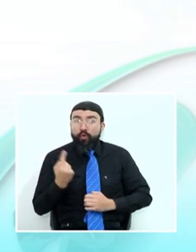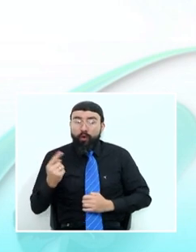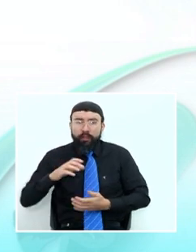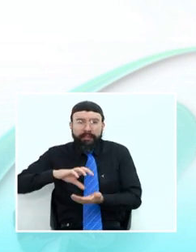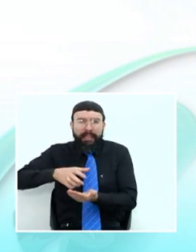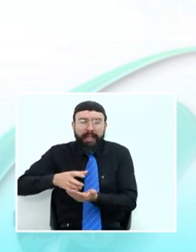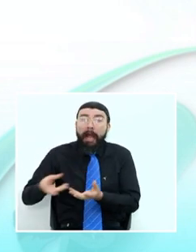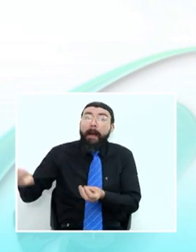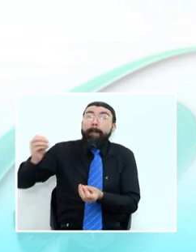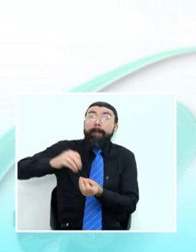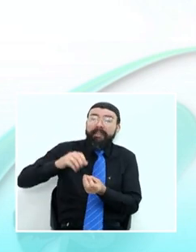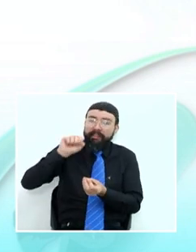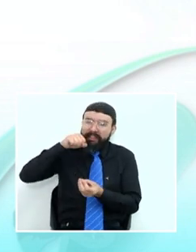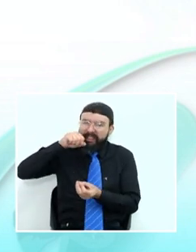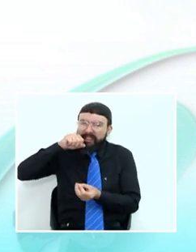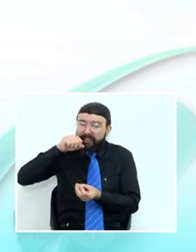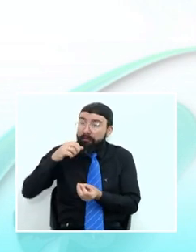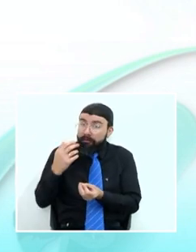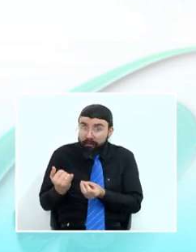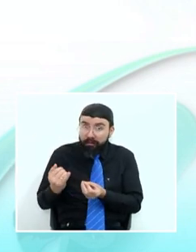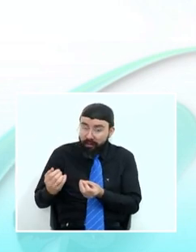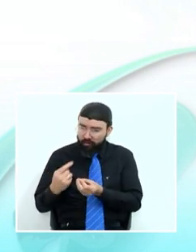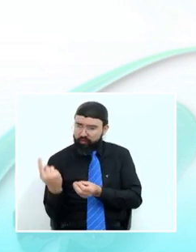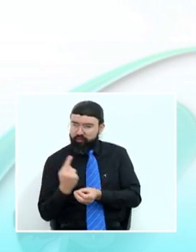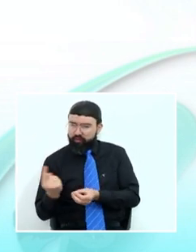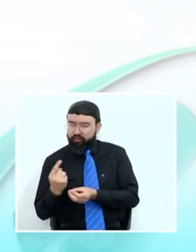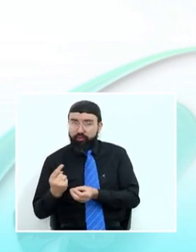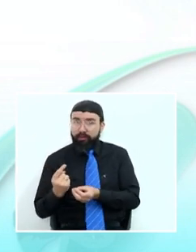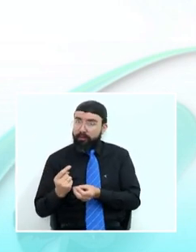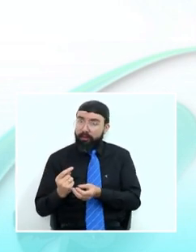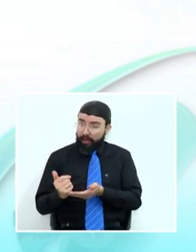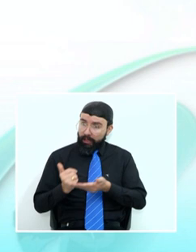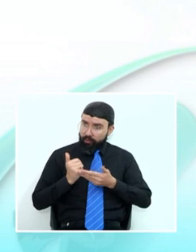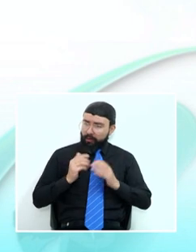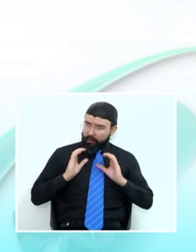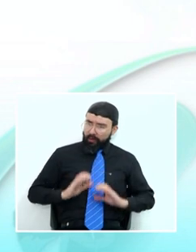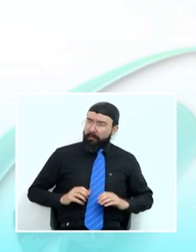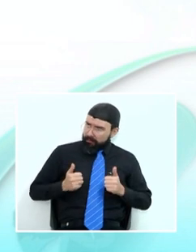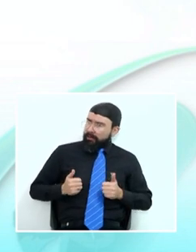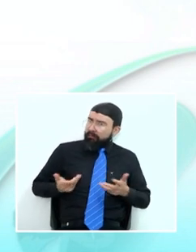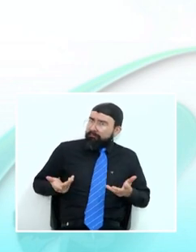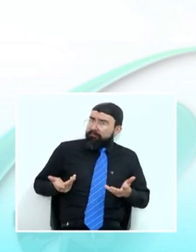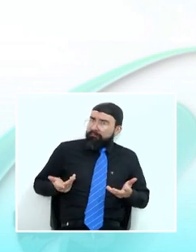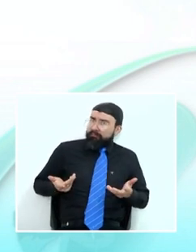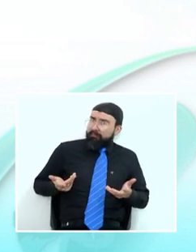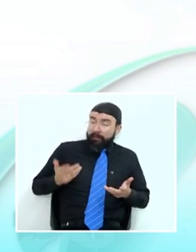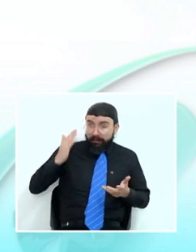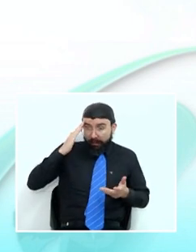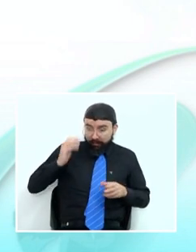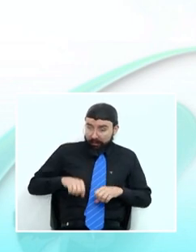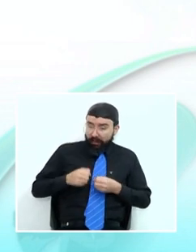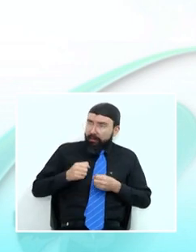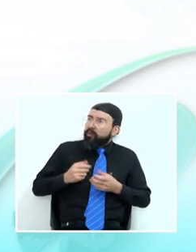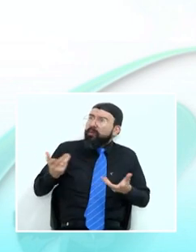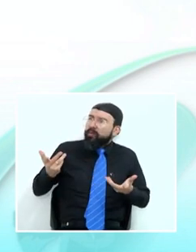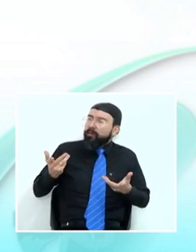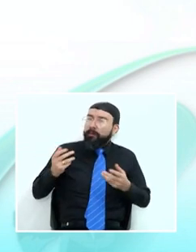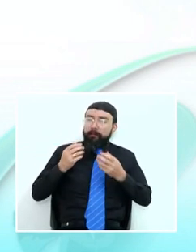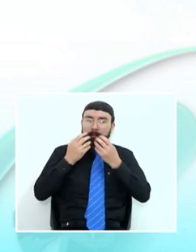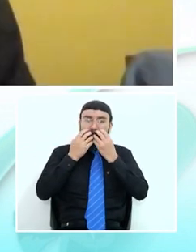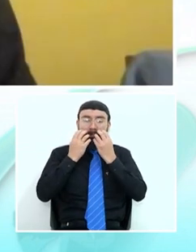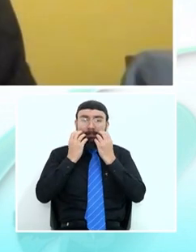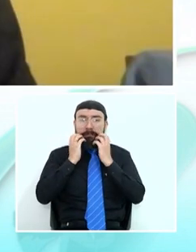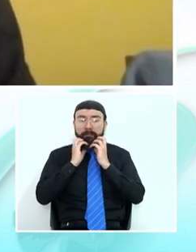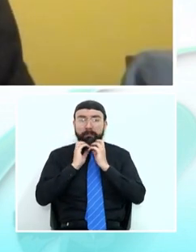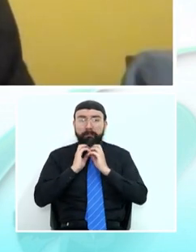quisiera saber si esa mezcla es dañina para nuestro cuerpo. Lucero, gracias. Albert Ronald. Bueno, pues